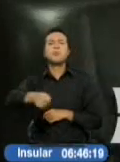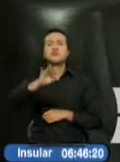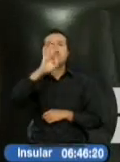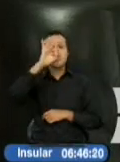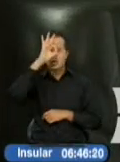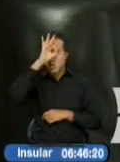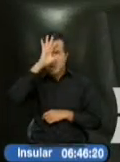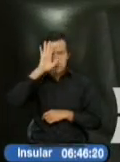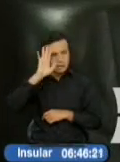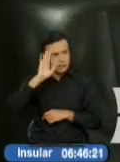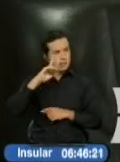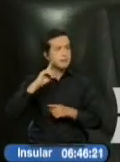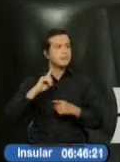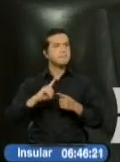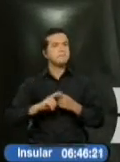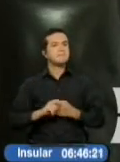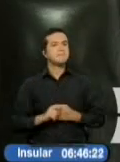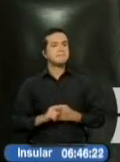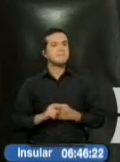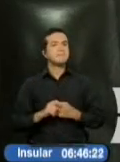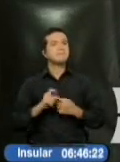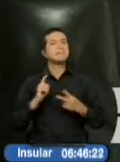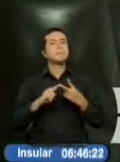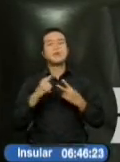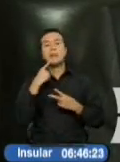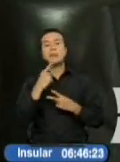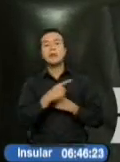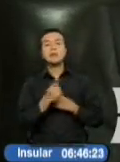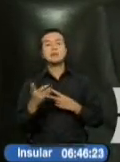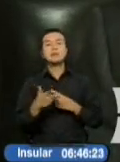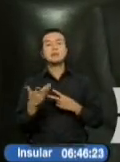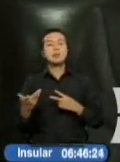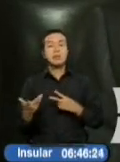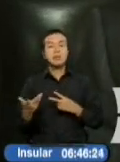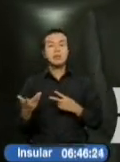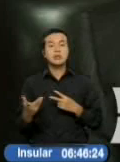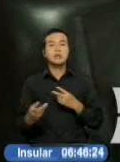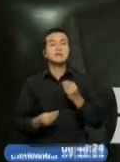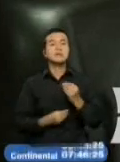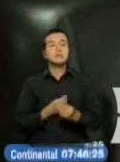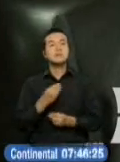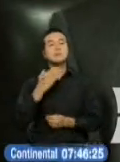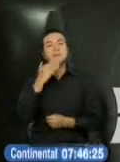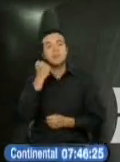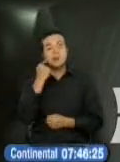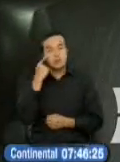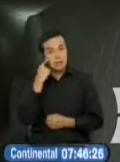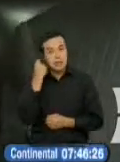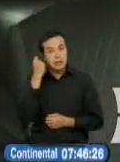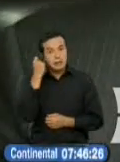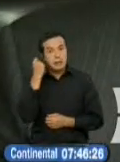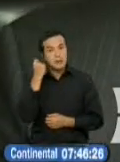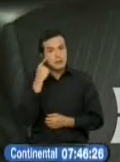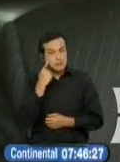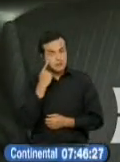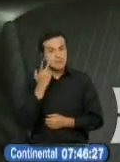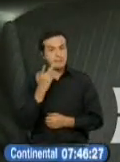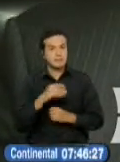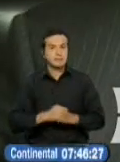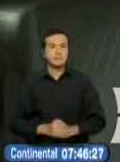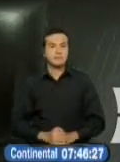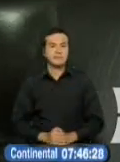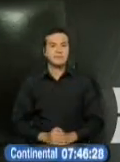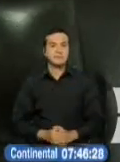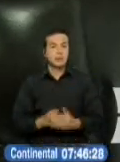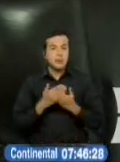fondos, y se habla de que más bien se prefería el efectivo.